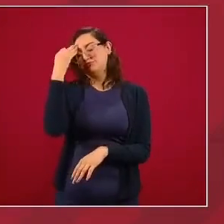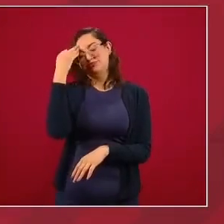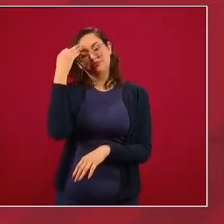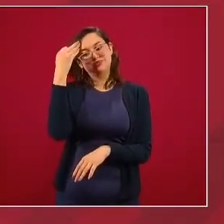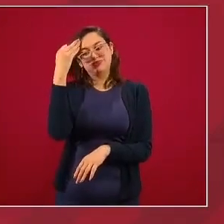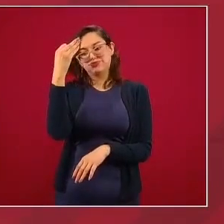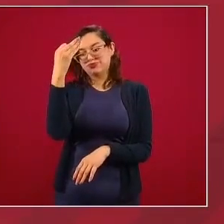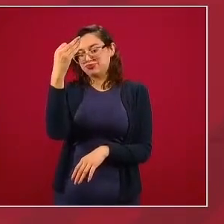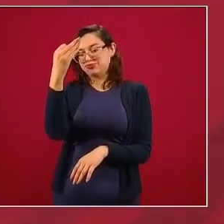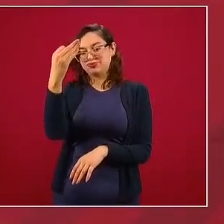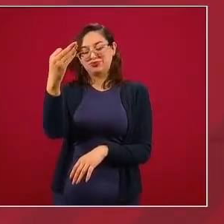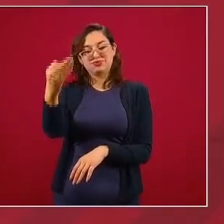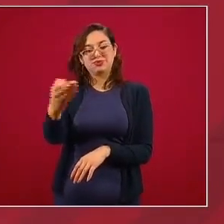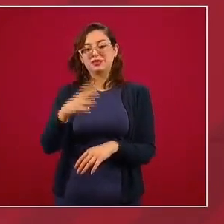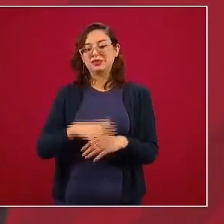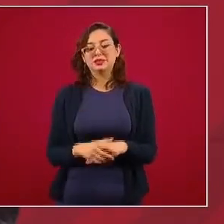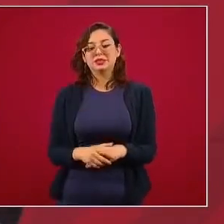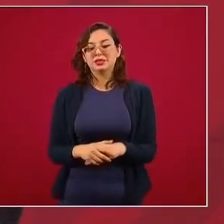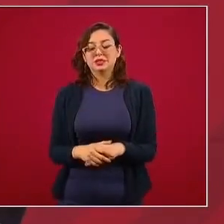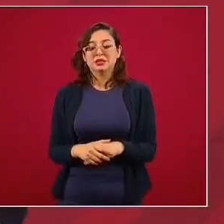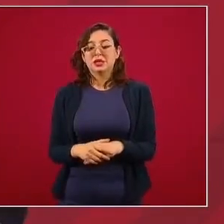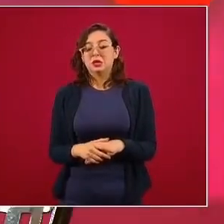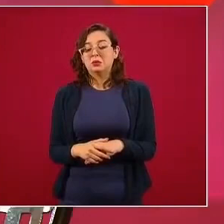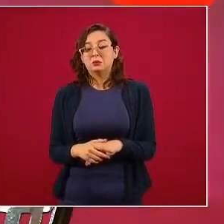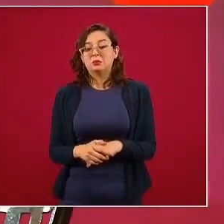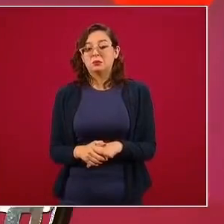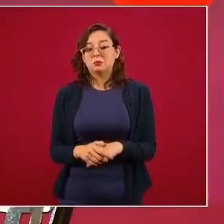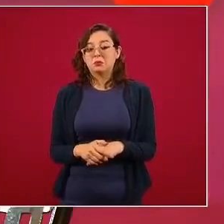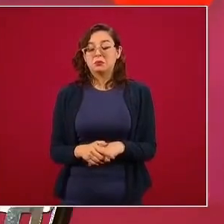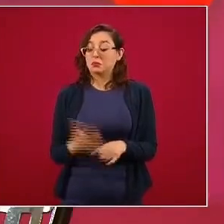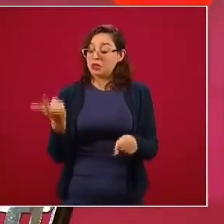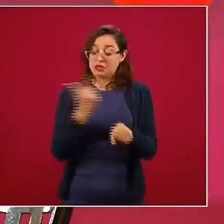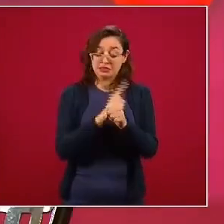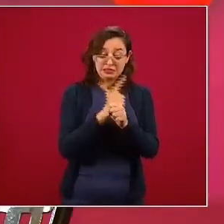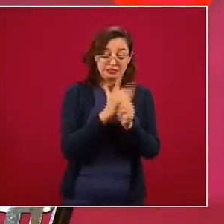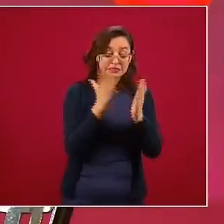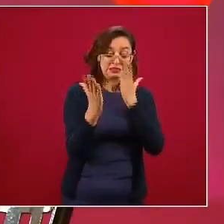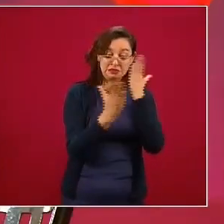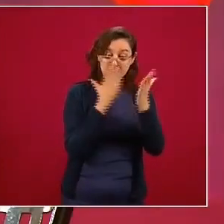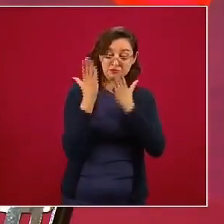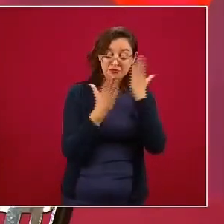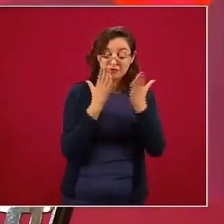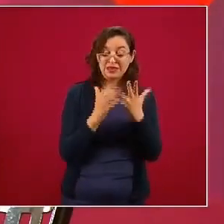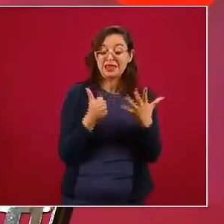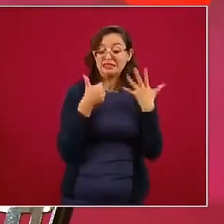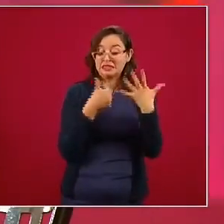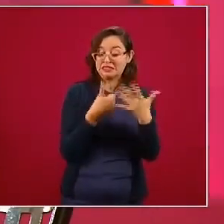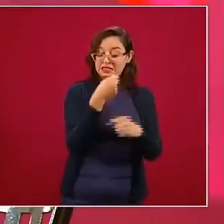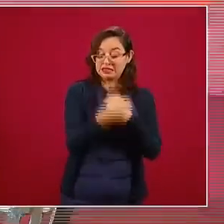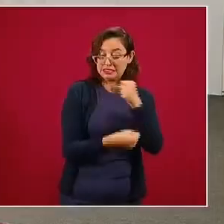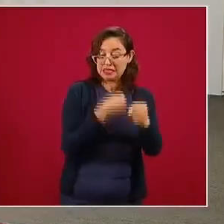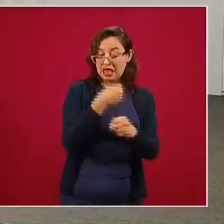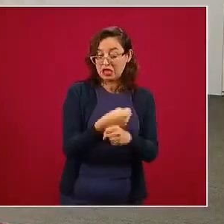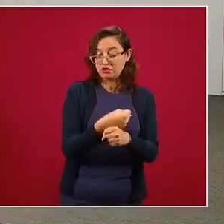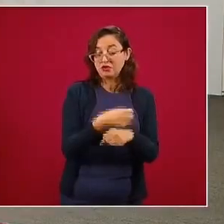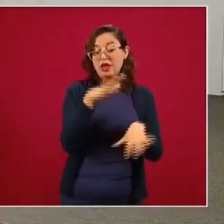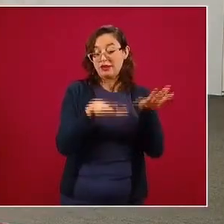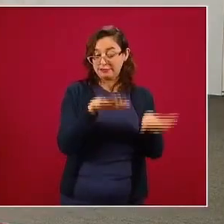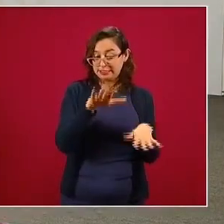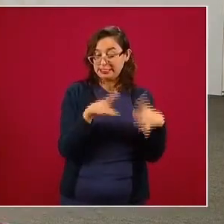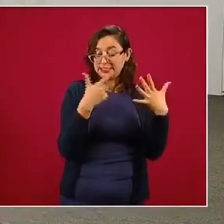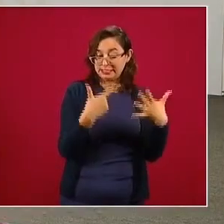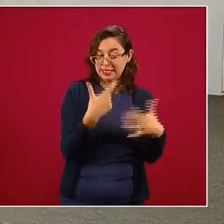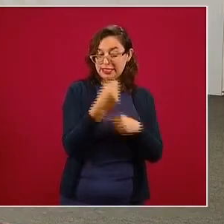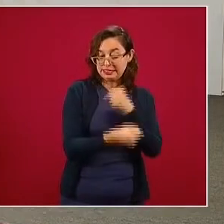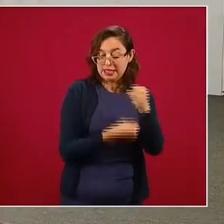el tiempo que dura una formación de licenciatura en medicina, que son 6 años, 7 en algunas